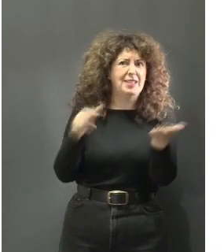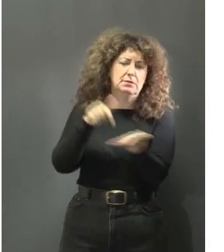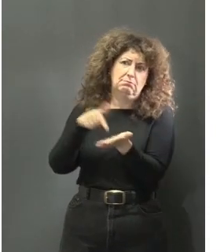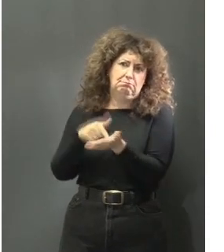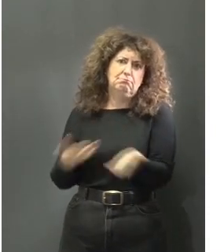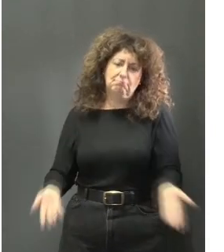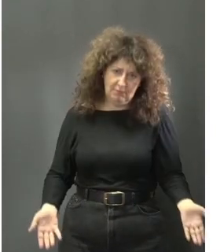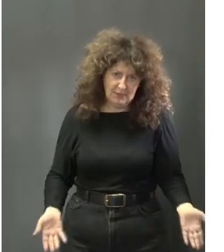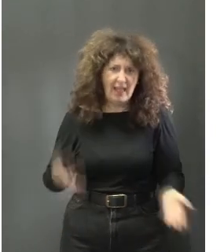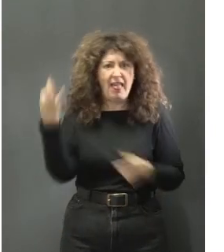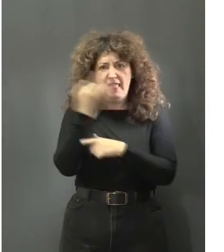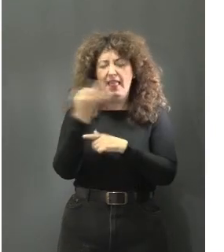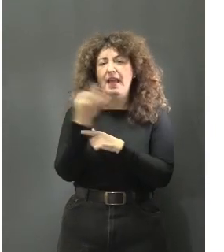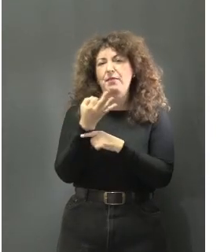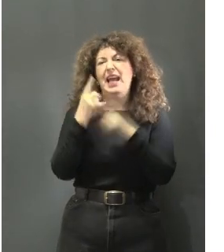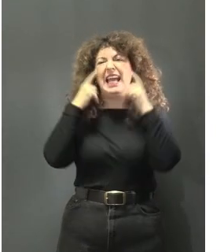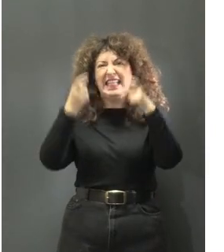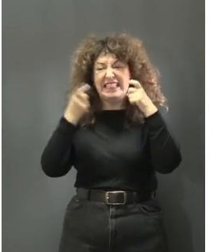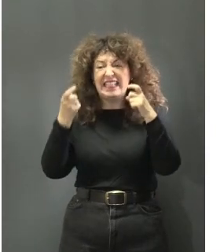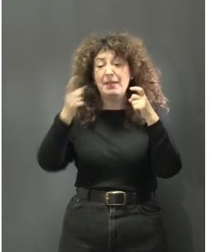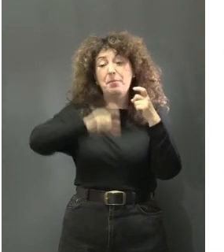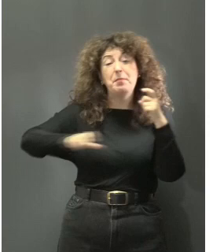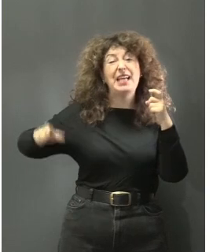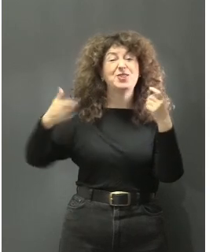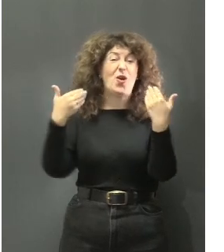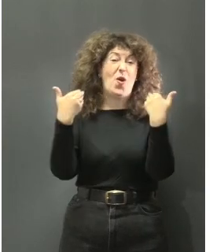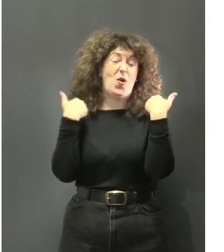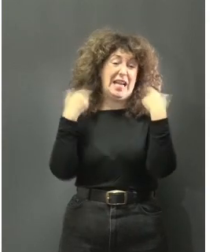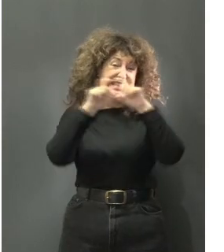de intentar, quienes hacéis